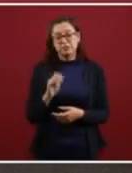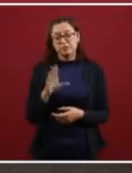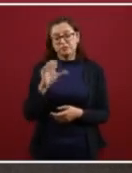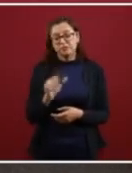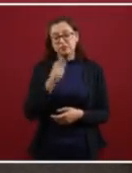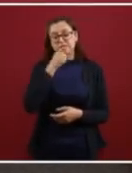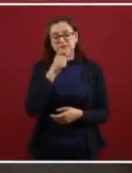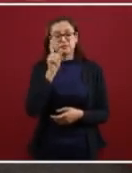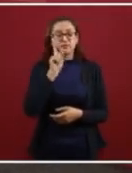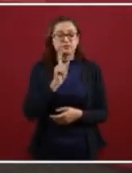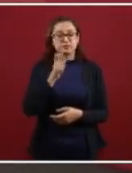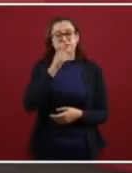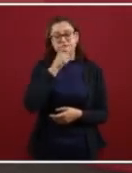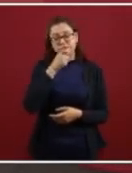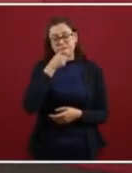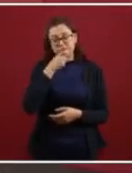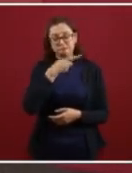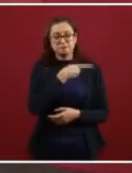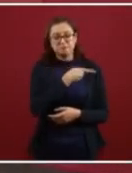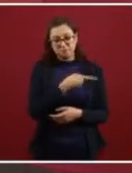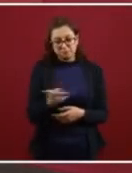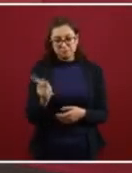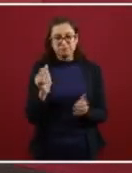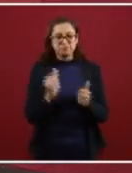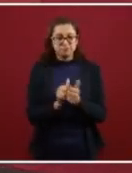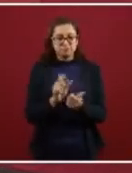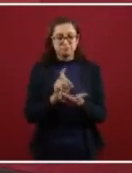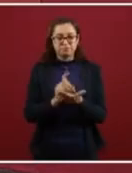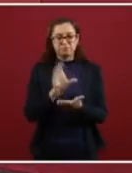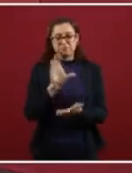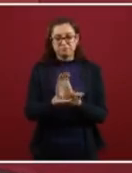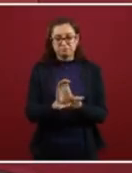niñas, niños pobres con discapacidad,